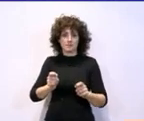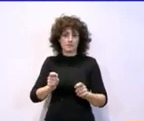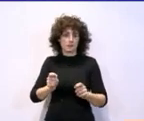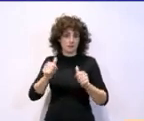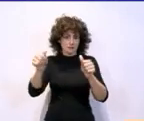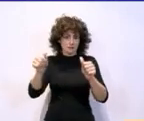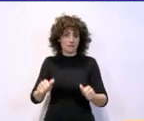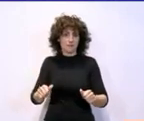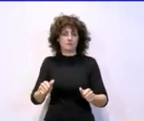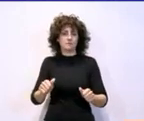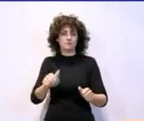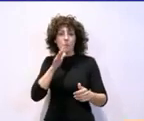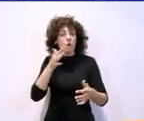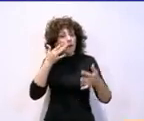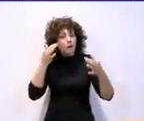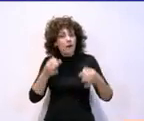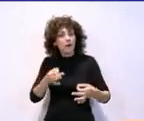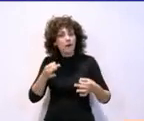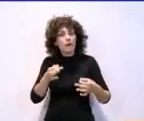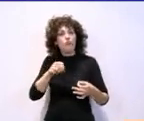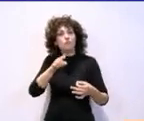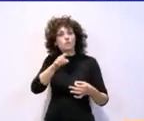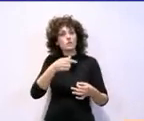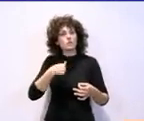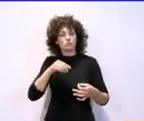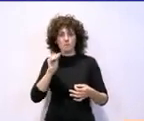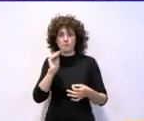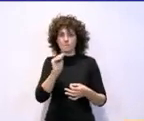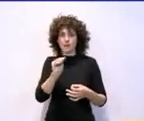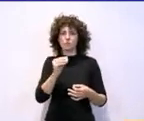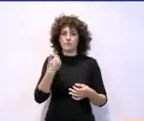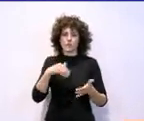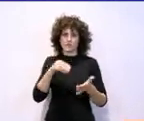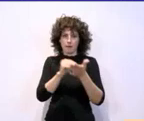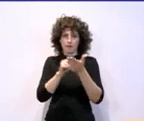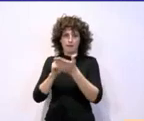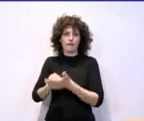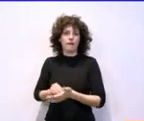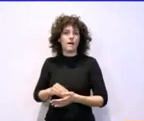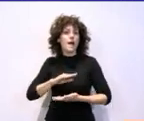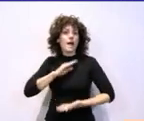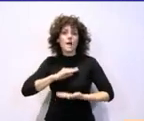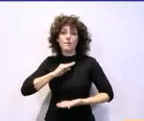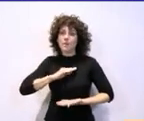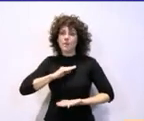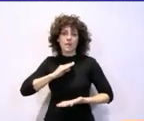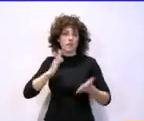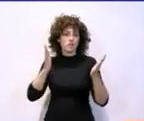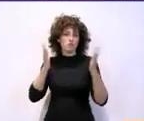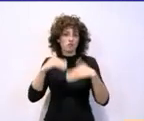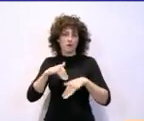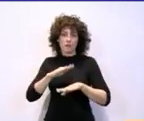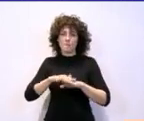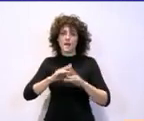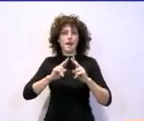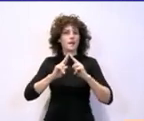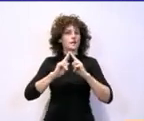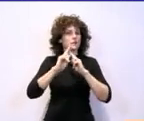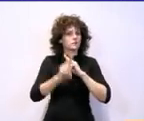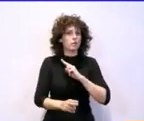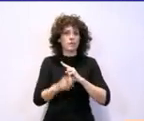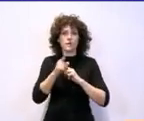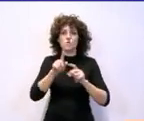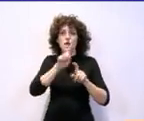realidad es que ustedes, y se lo he preguntado en distintas ocasiones, son incapaces de responder a